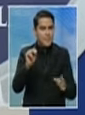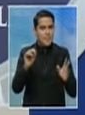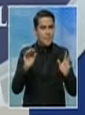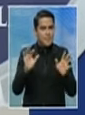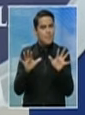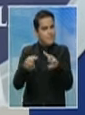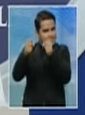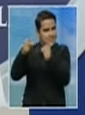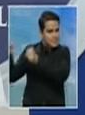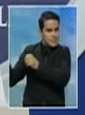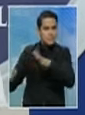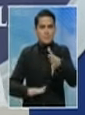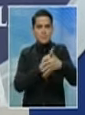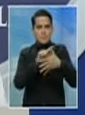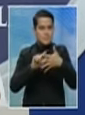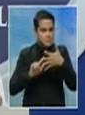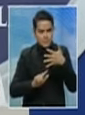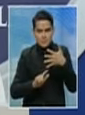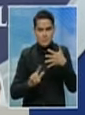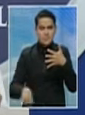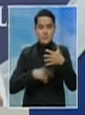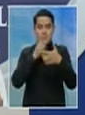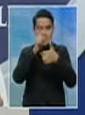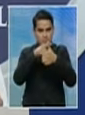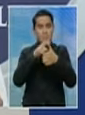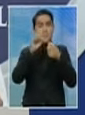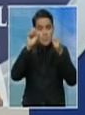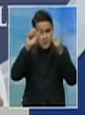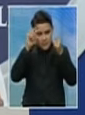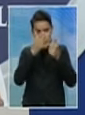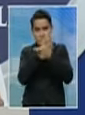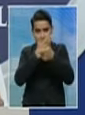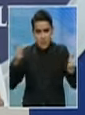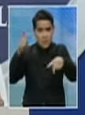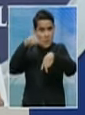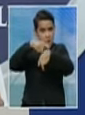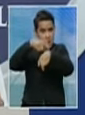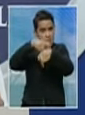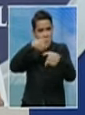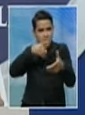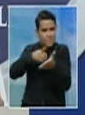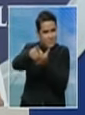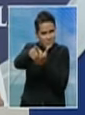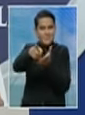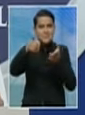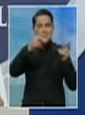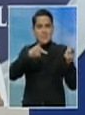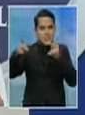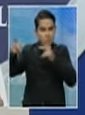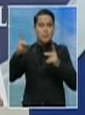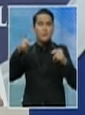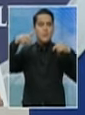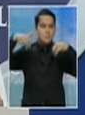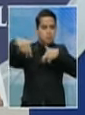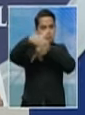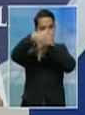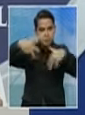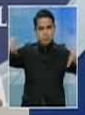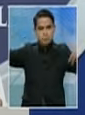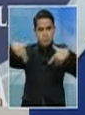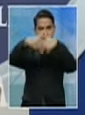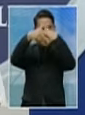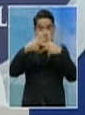Excepciones a la restricción al derecho de libre circulación de personas. Las personas únicamente